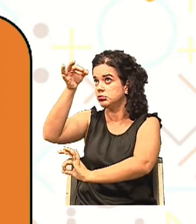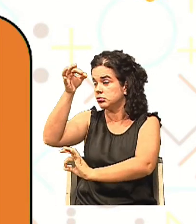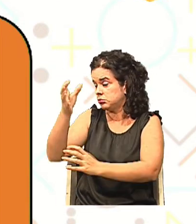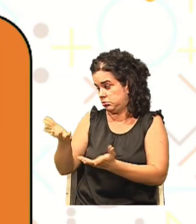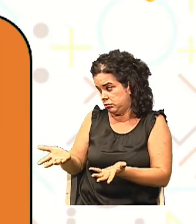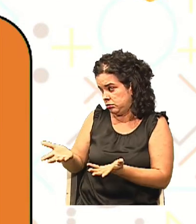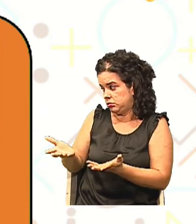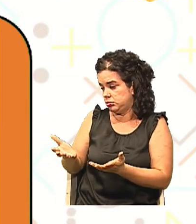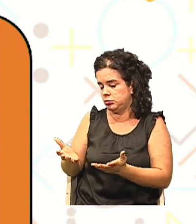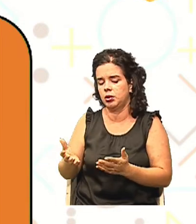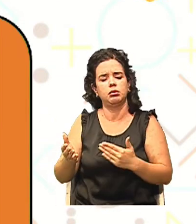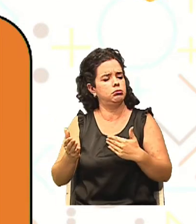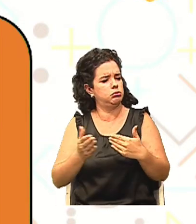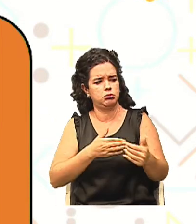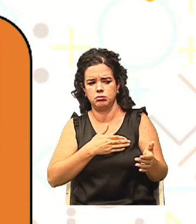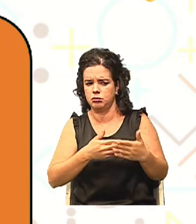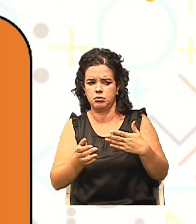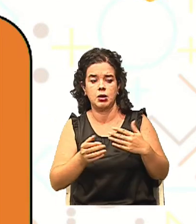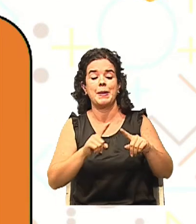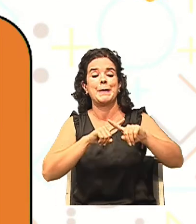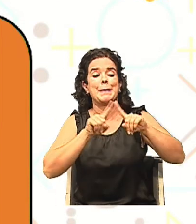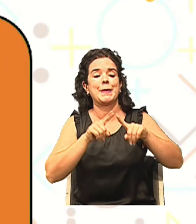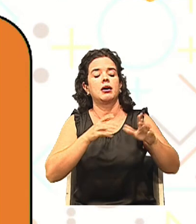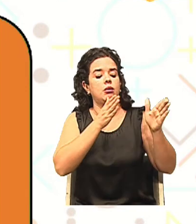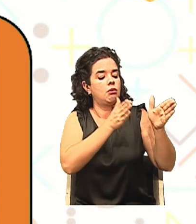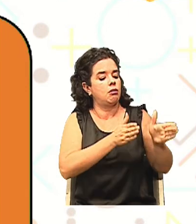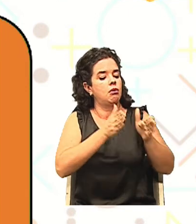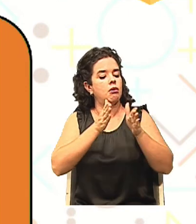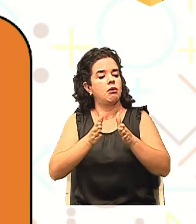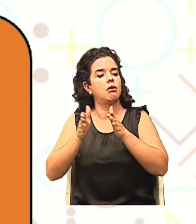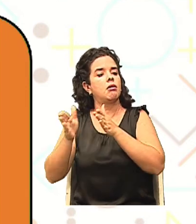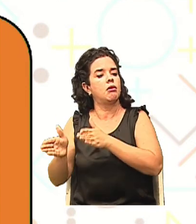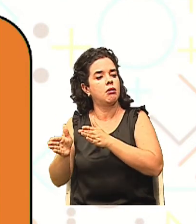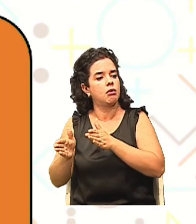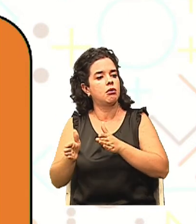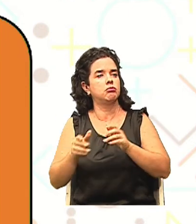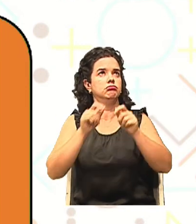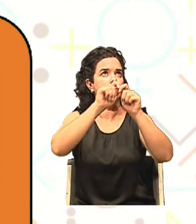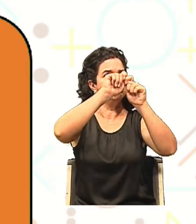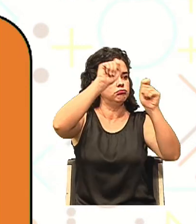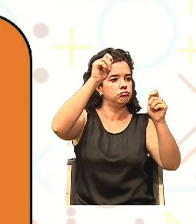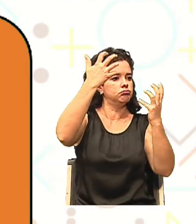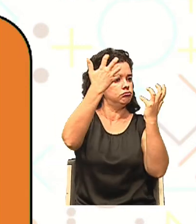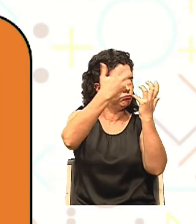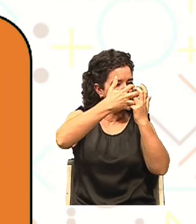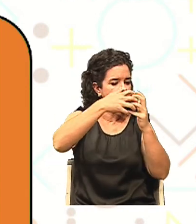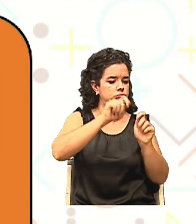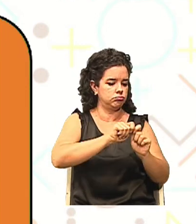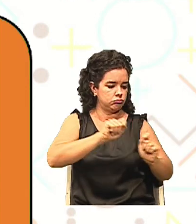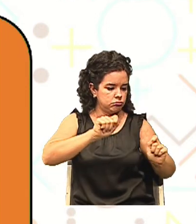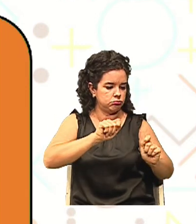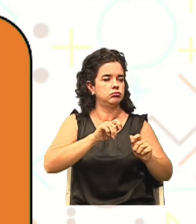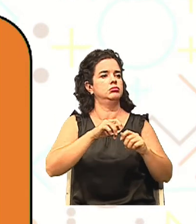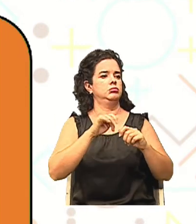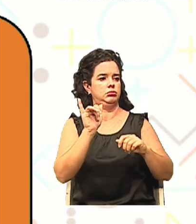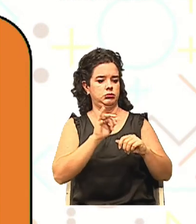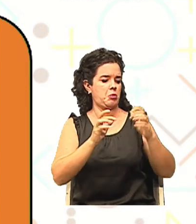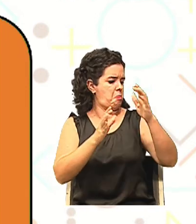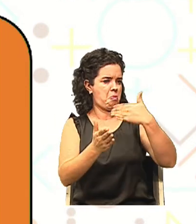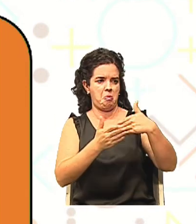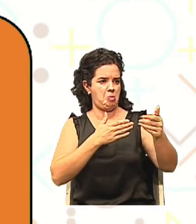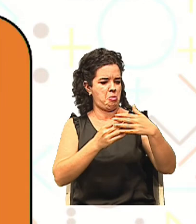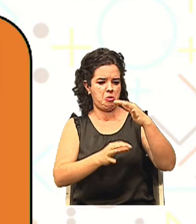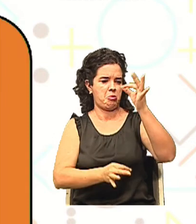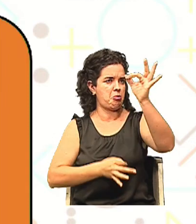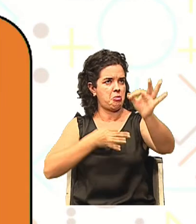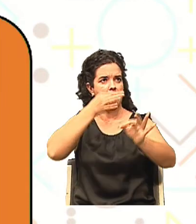problema mientras sigamos el orden con respecto a las medidas. ¿En serio? Ajá, ¿en